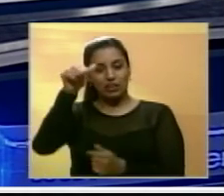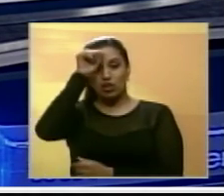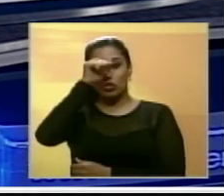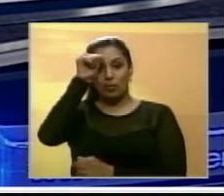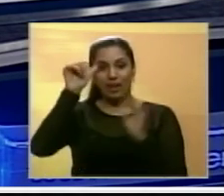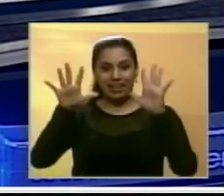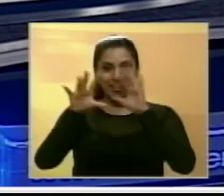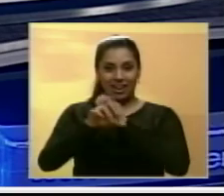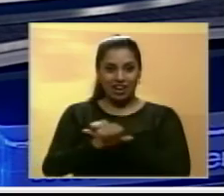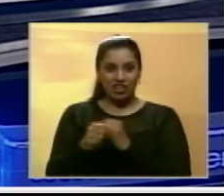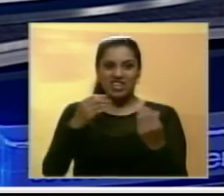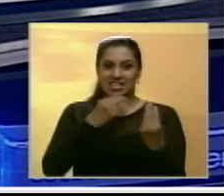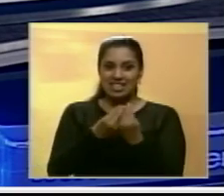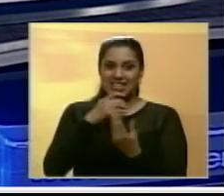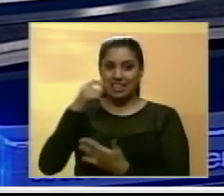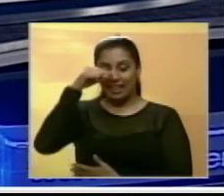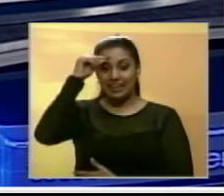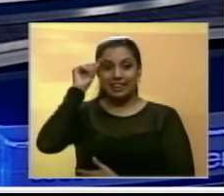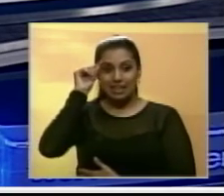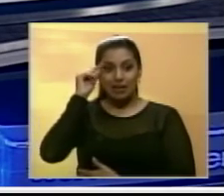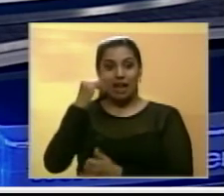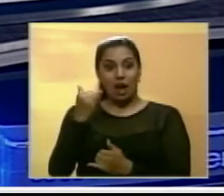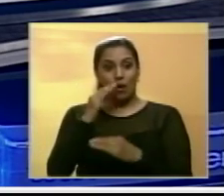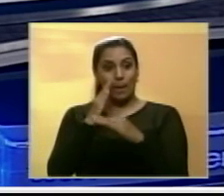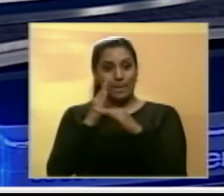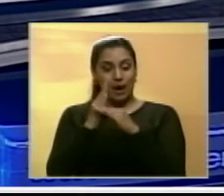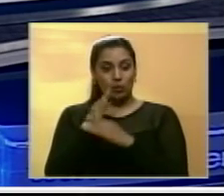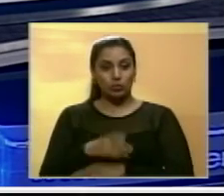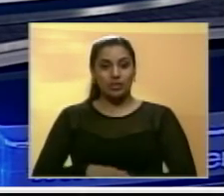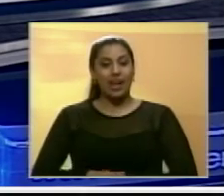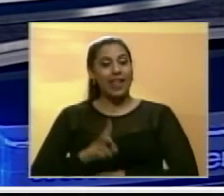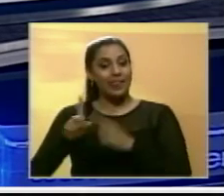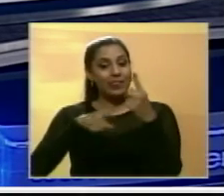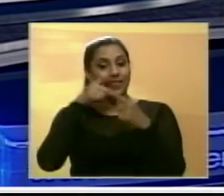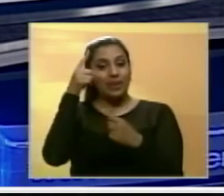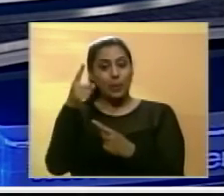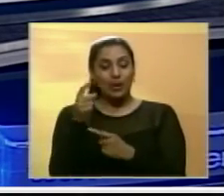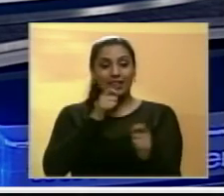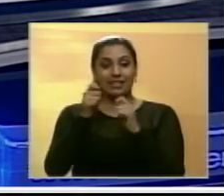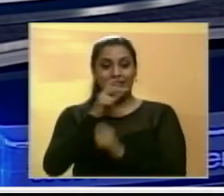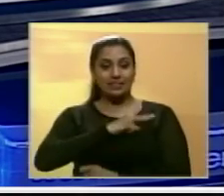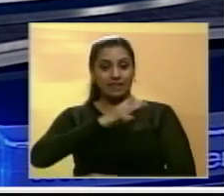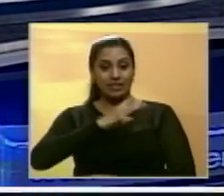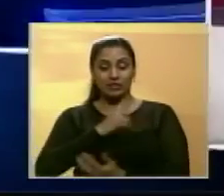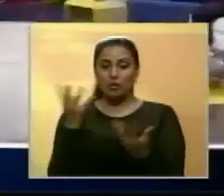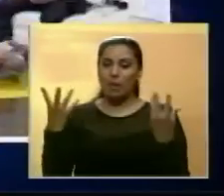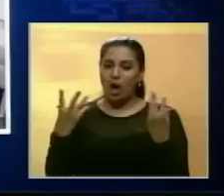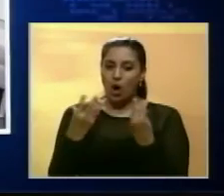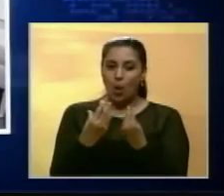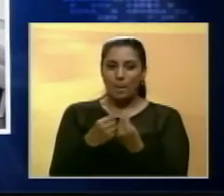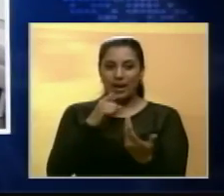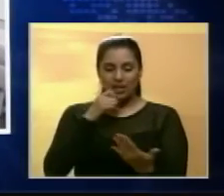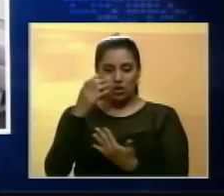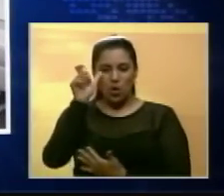a las 10 de la noche con Endrina Yepes. Bueno, vamos a la pausa. Así es, y al regreso en Entrevista a Venevisión nos acompaña Ángel Medina, diputado de la